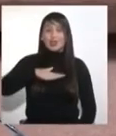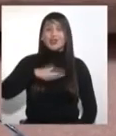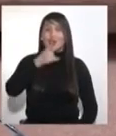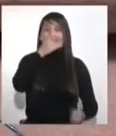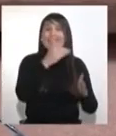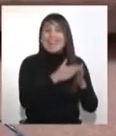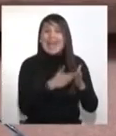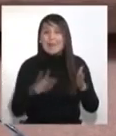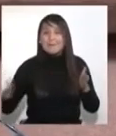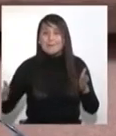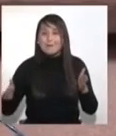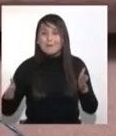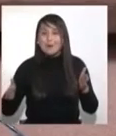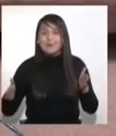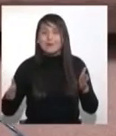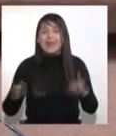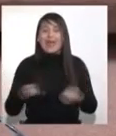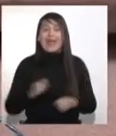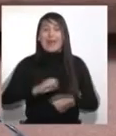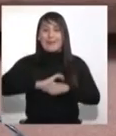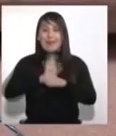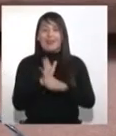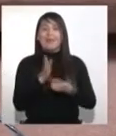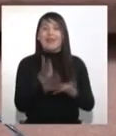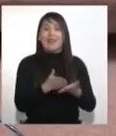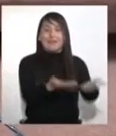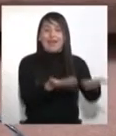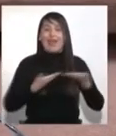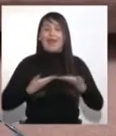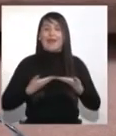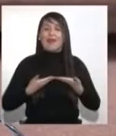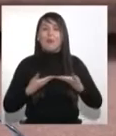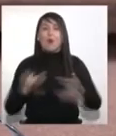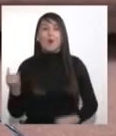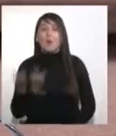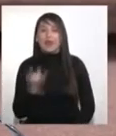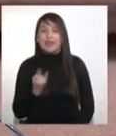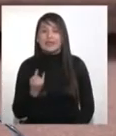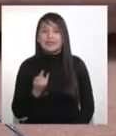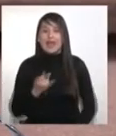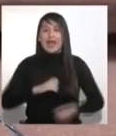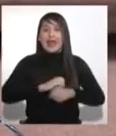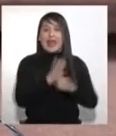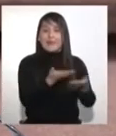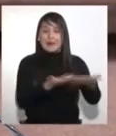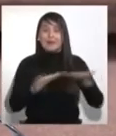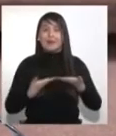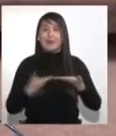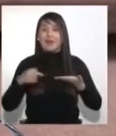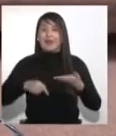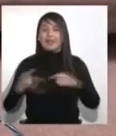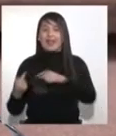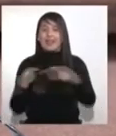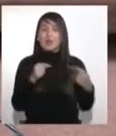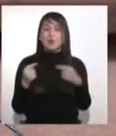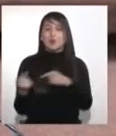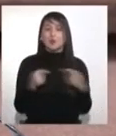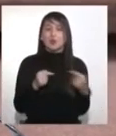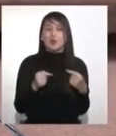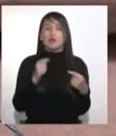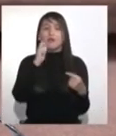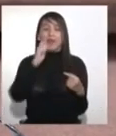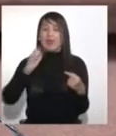La pandemia nos debe dar un sentido de urgencia. La pandemia, en medio de esta discusión del 10%, ha quedado en segundo